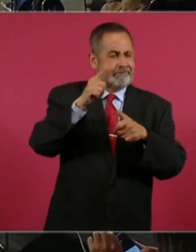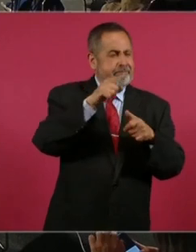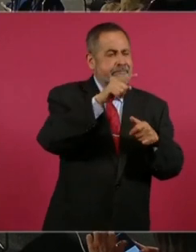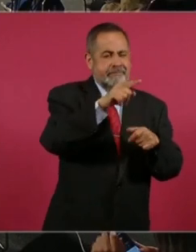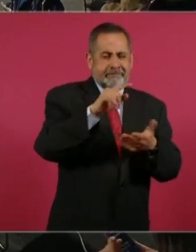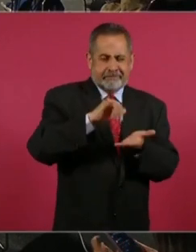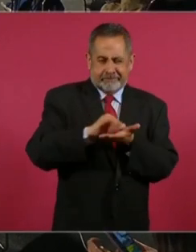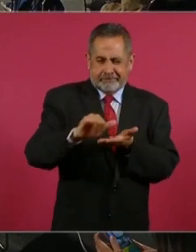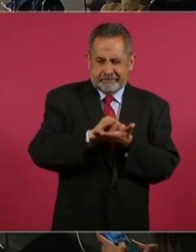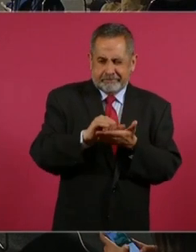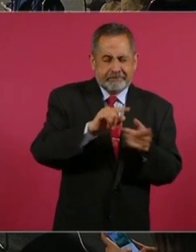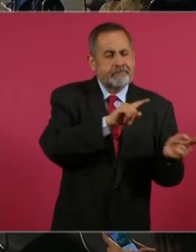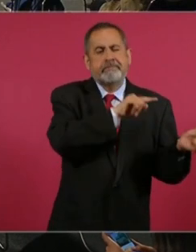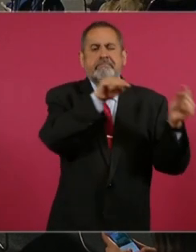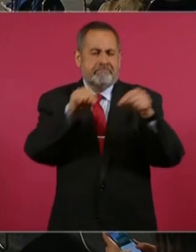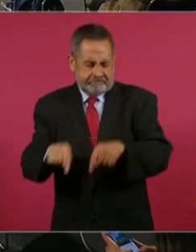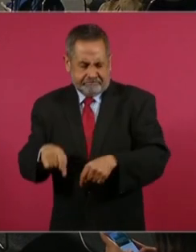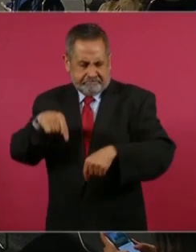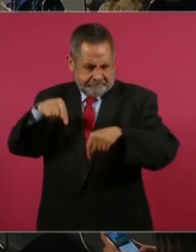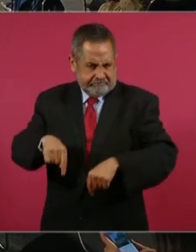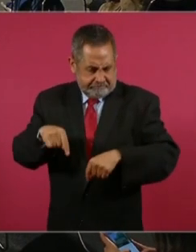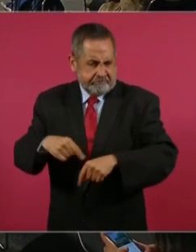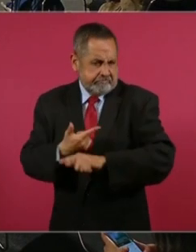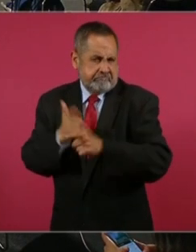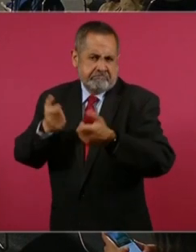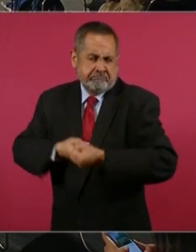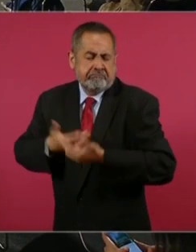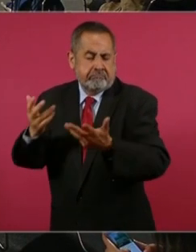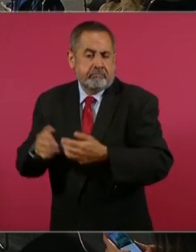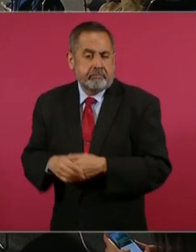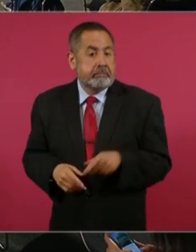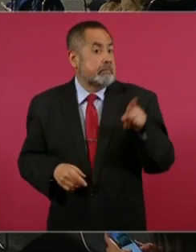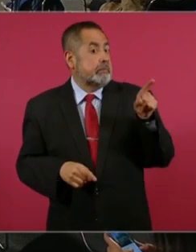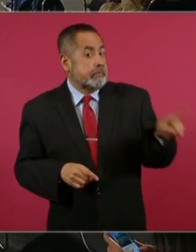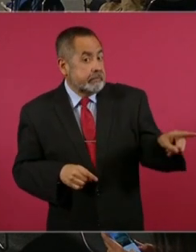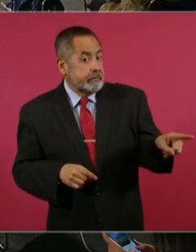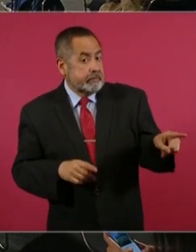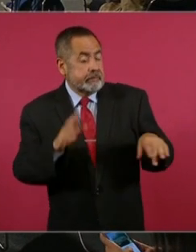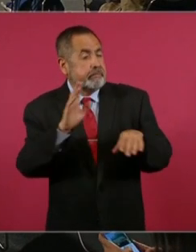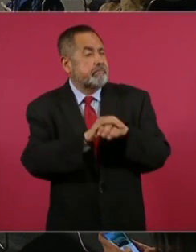de Nueva York, porque allá se está poniendo más verde